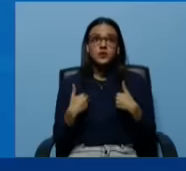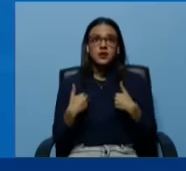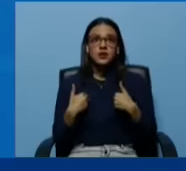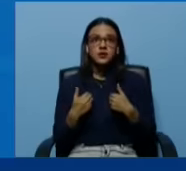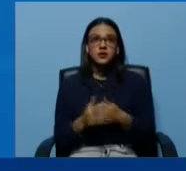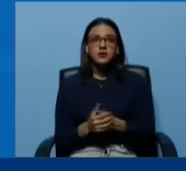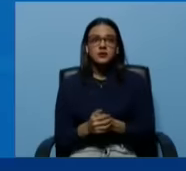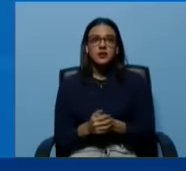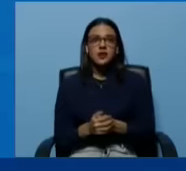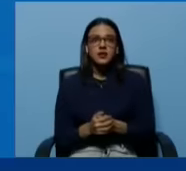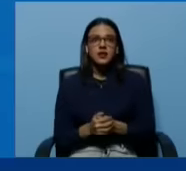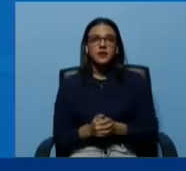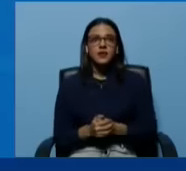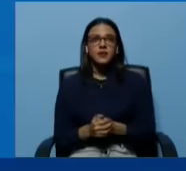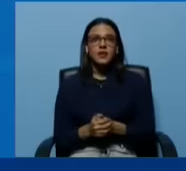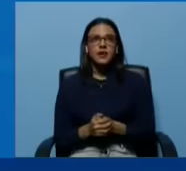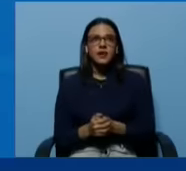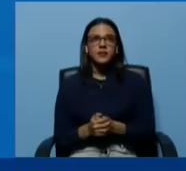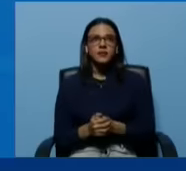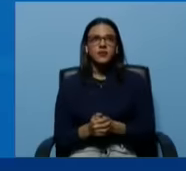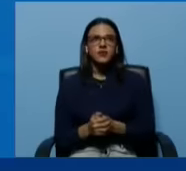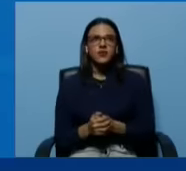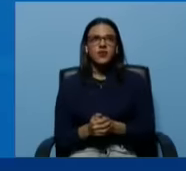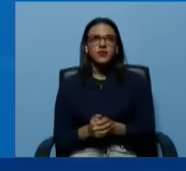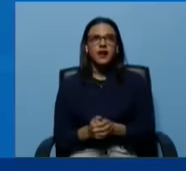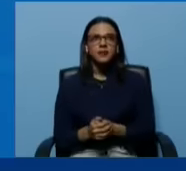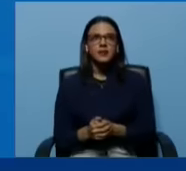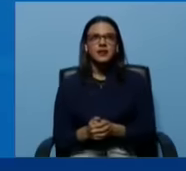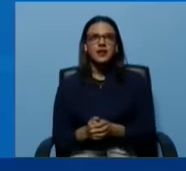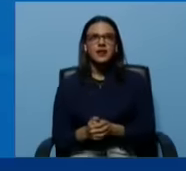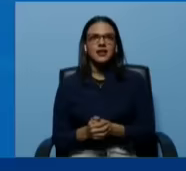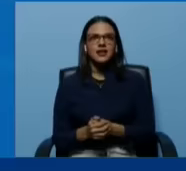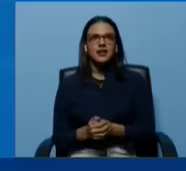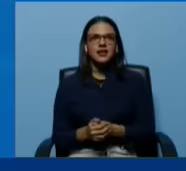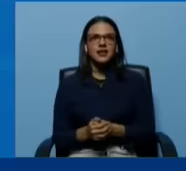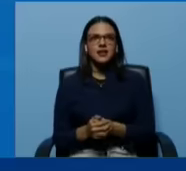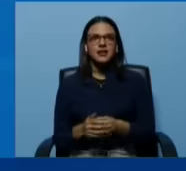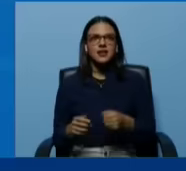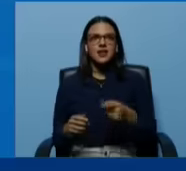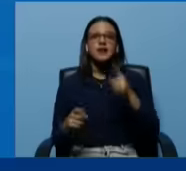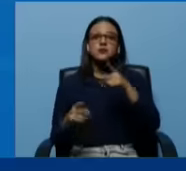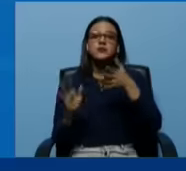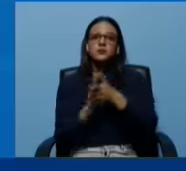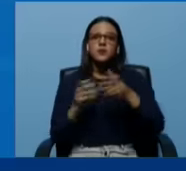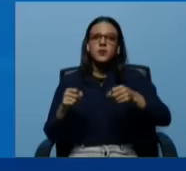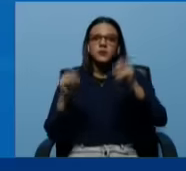en el año 2002 una arremetida que culminó